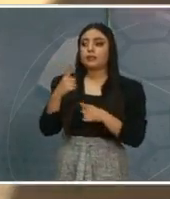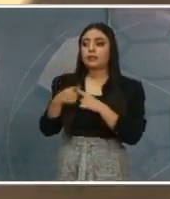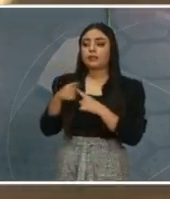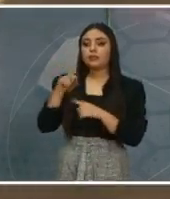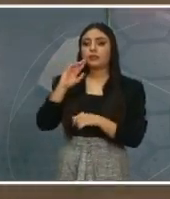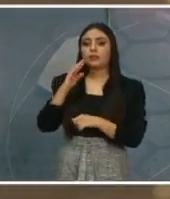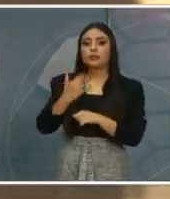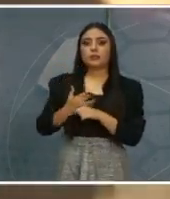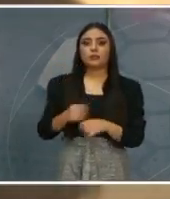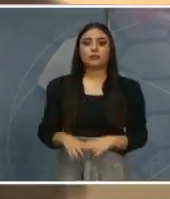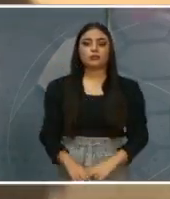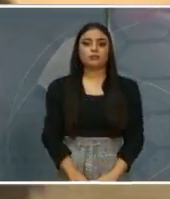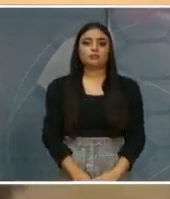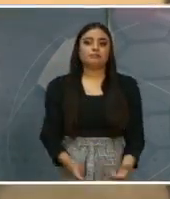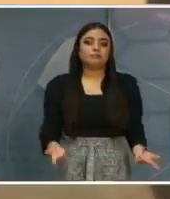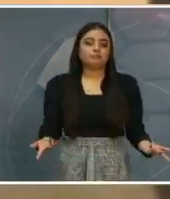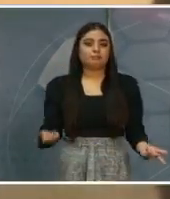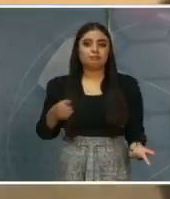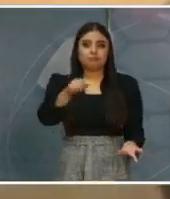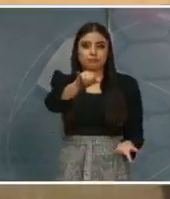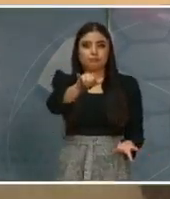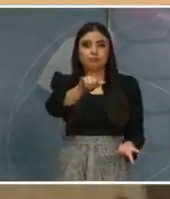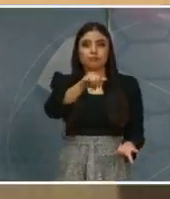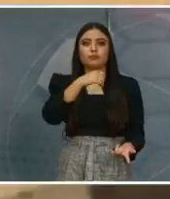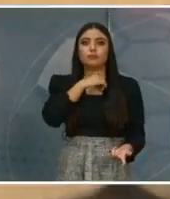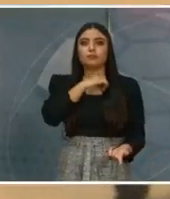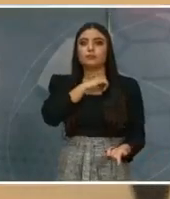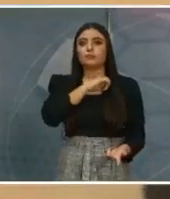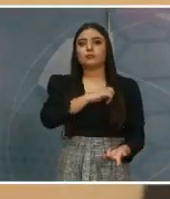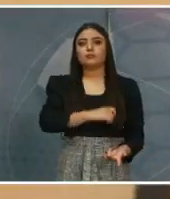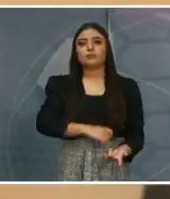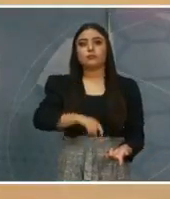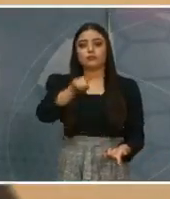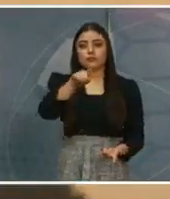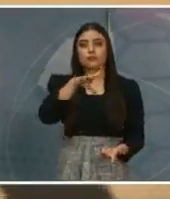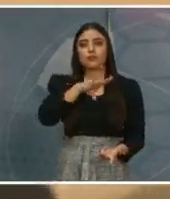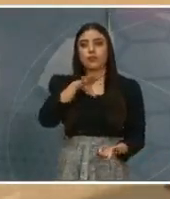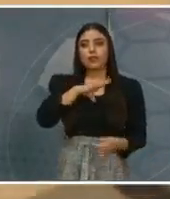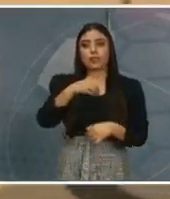Claro, pues ahí están los daños de la vivienda.